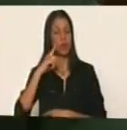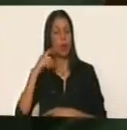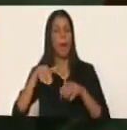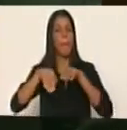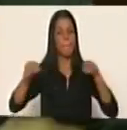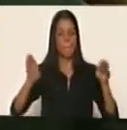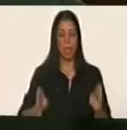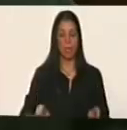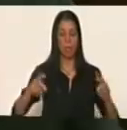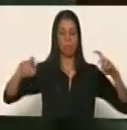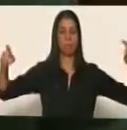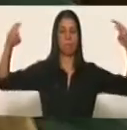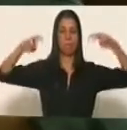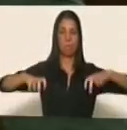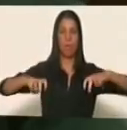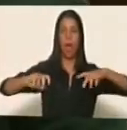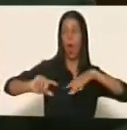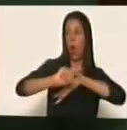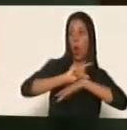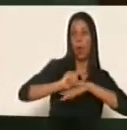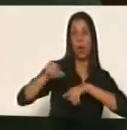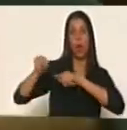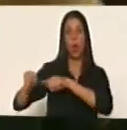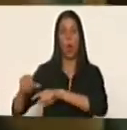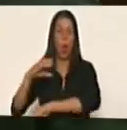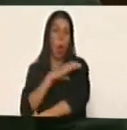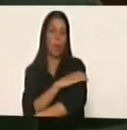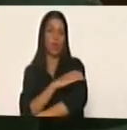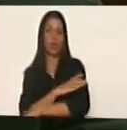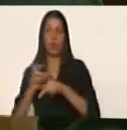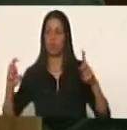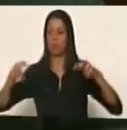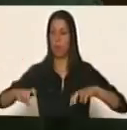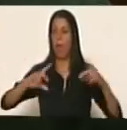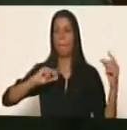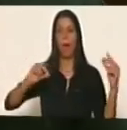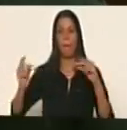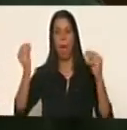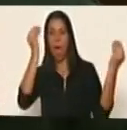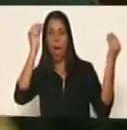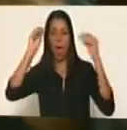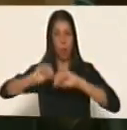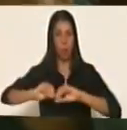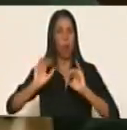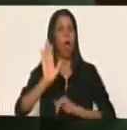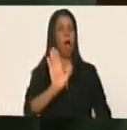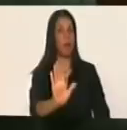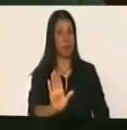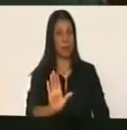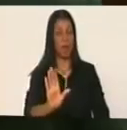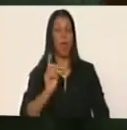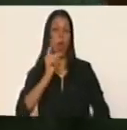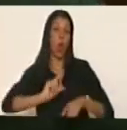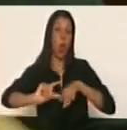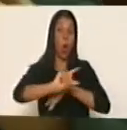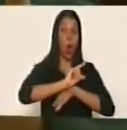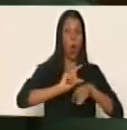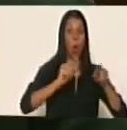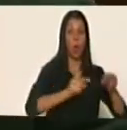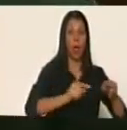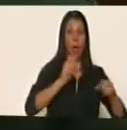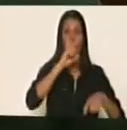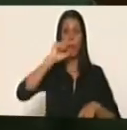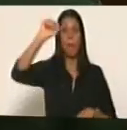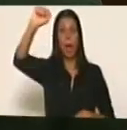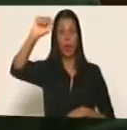de diálogo entre gobierno y oposición. Tanto los sectores del gobierno como la